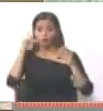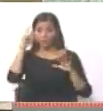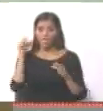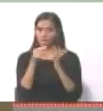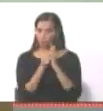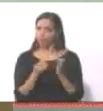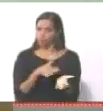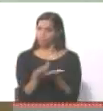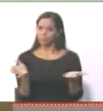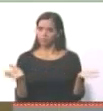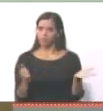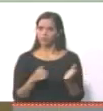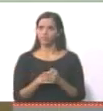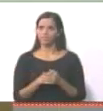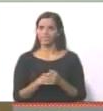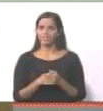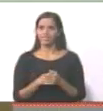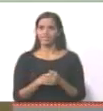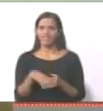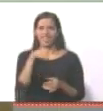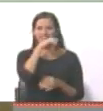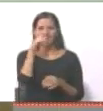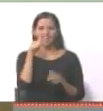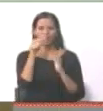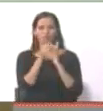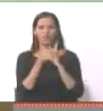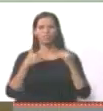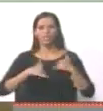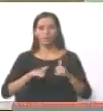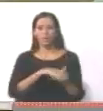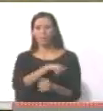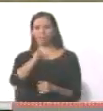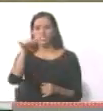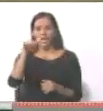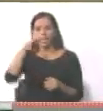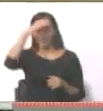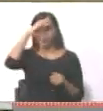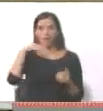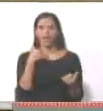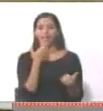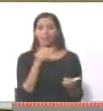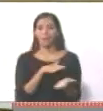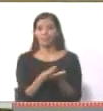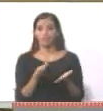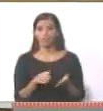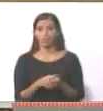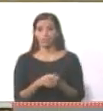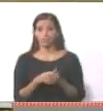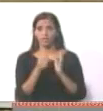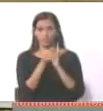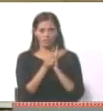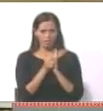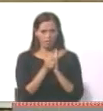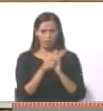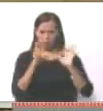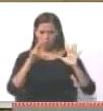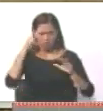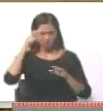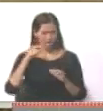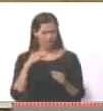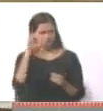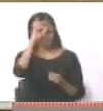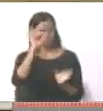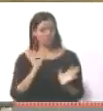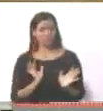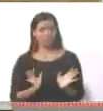pues? De la narcoboda de su hija para viajar a Cuba. Algo pasó. Los matrimonios tienen octavita como carnaval.